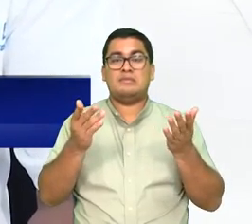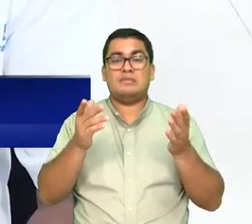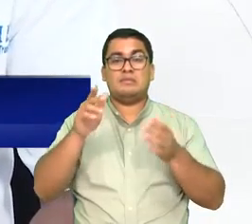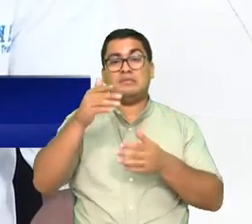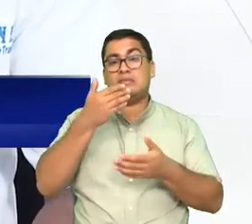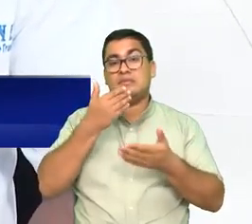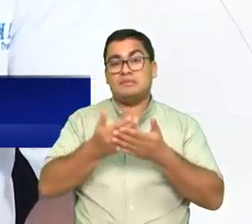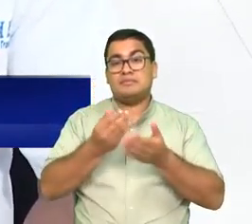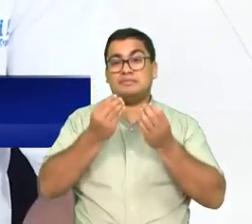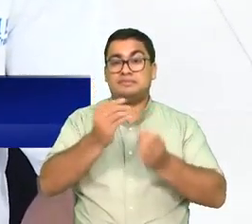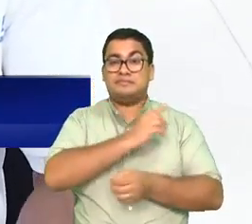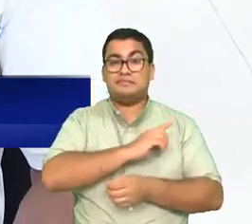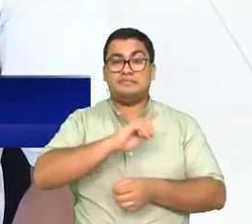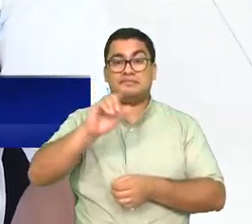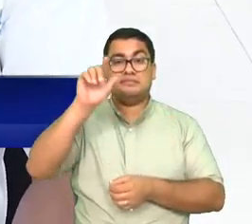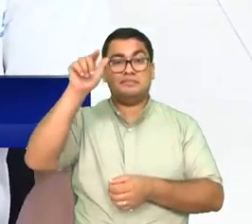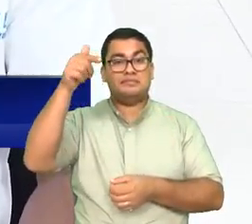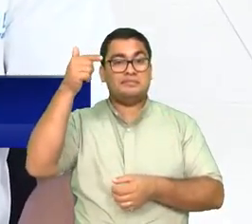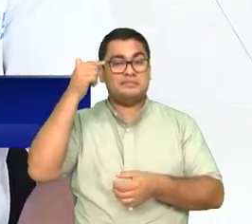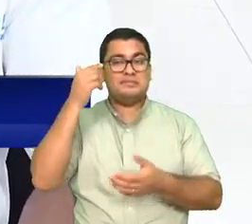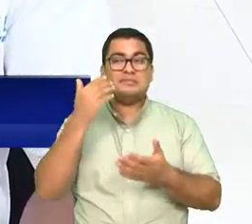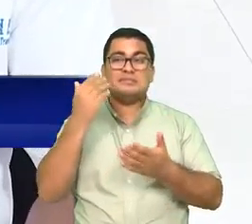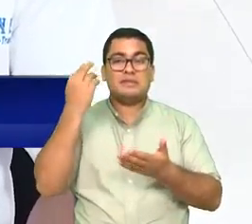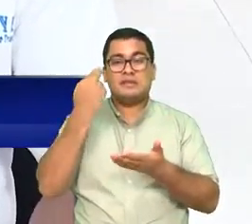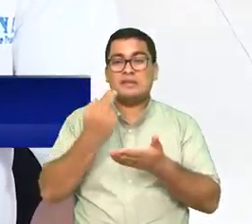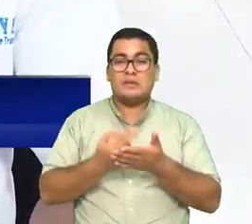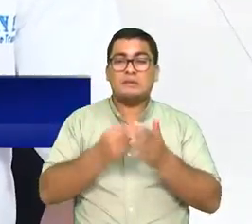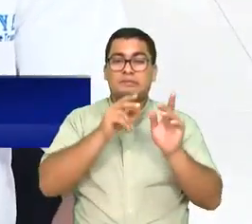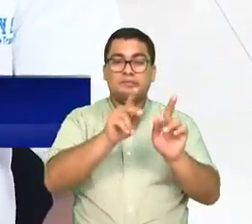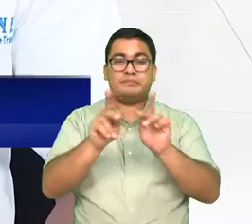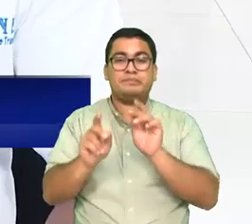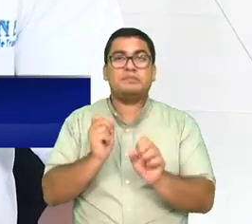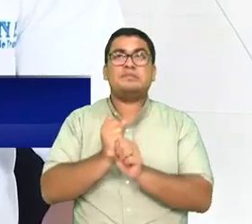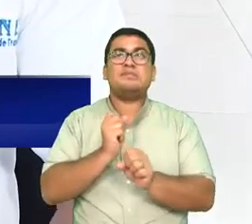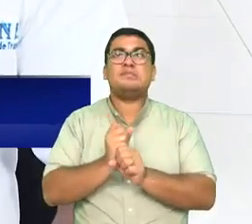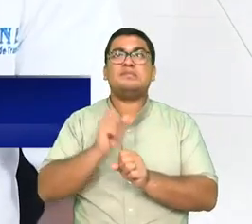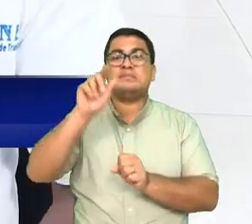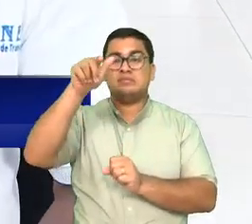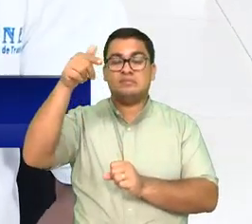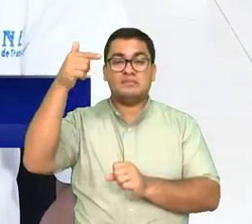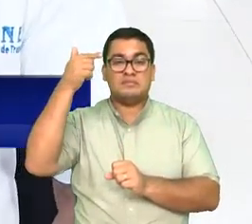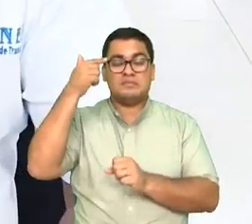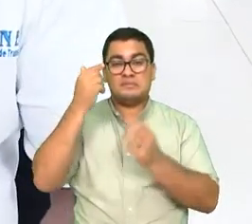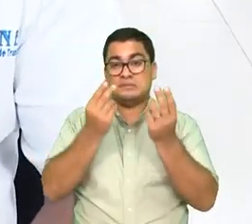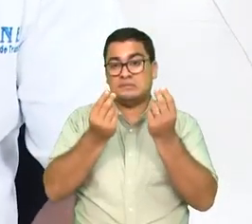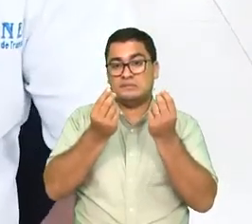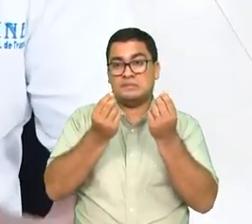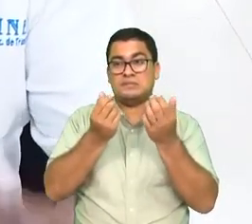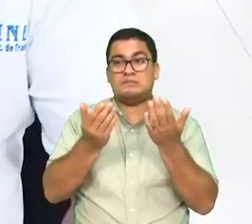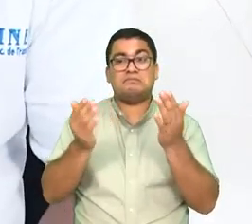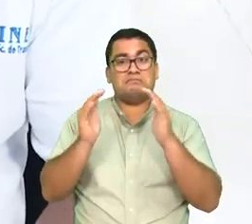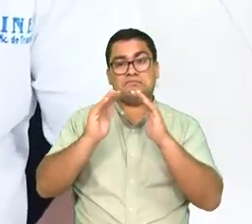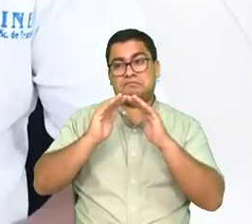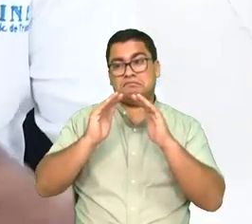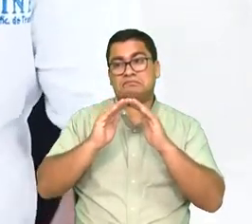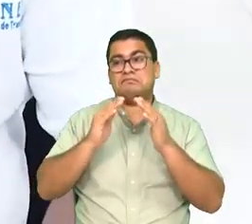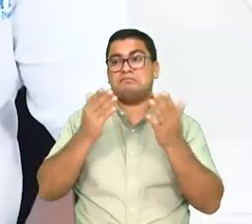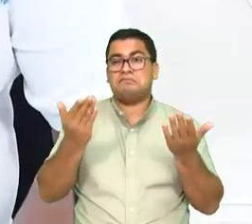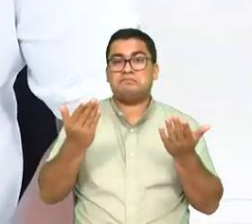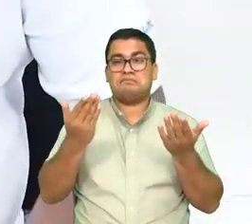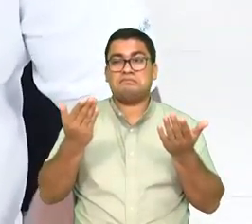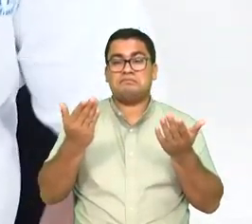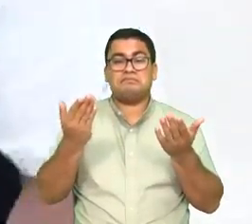¿verdad?, por acordarse de los trabajadores del Estado, ¿verdad?, y el dinero pues llevar a nuestras casas para pagar,